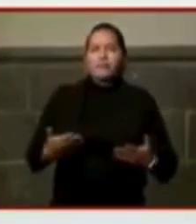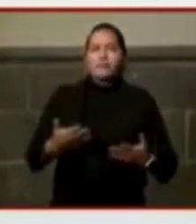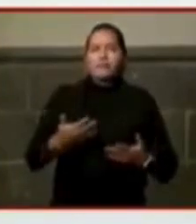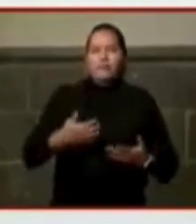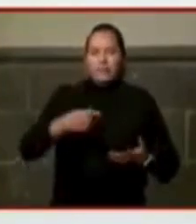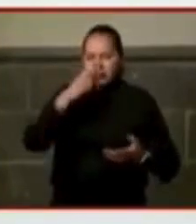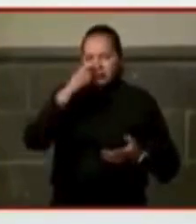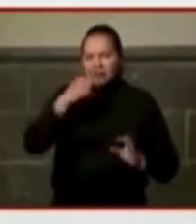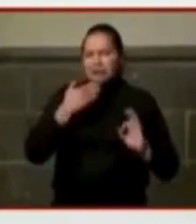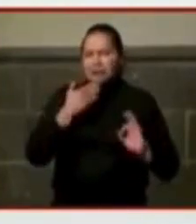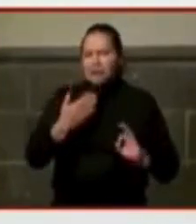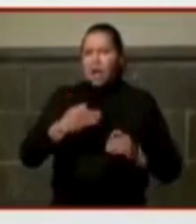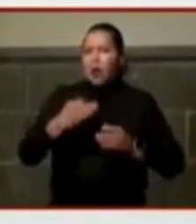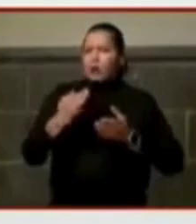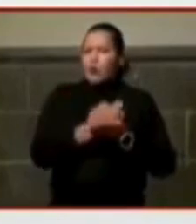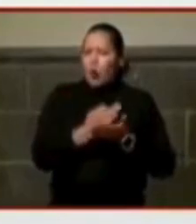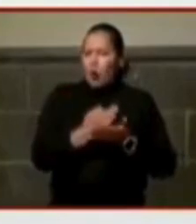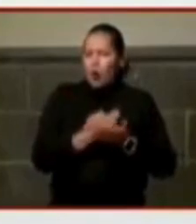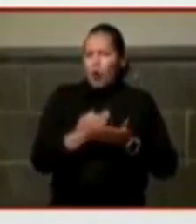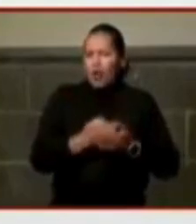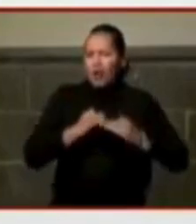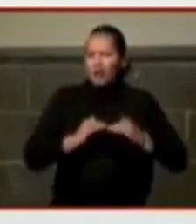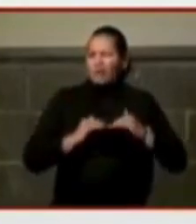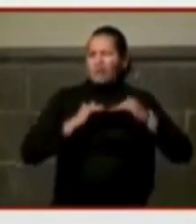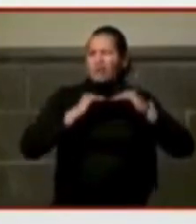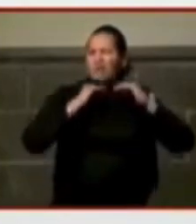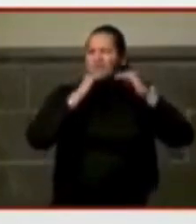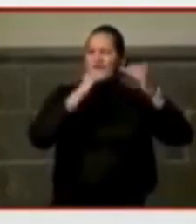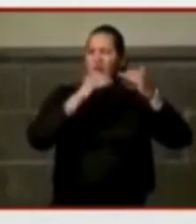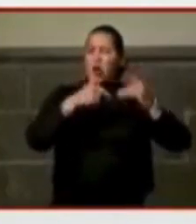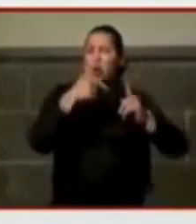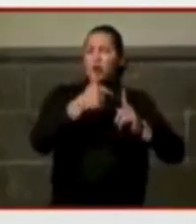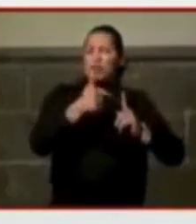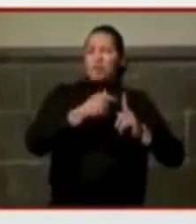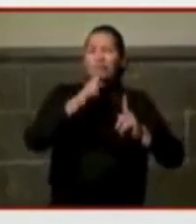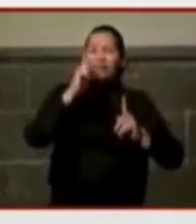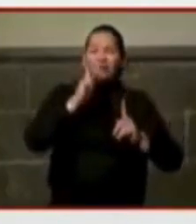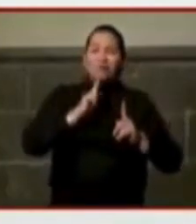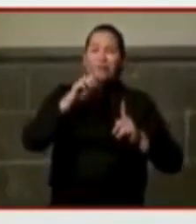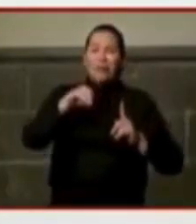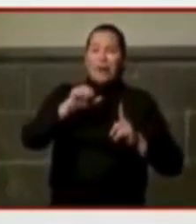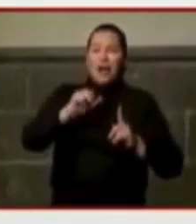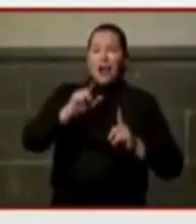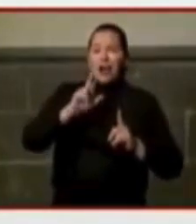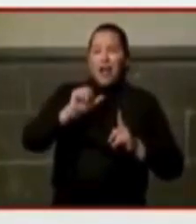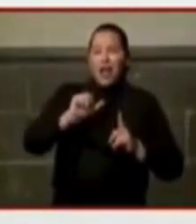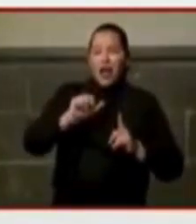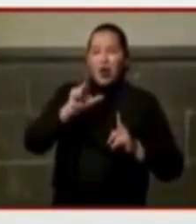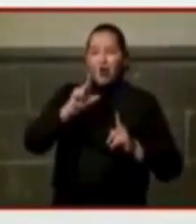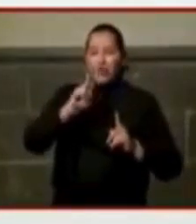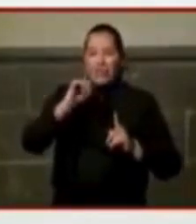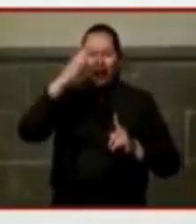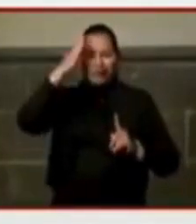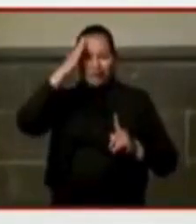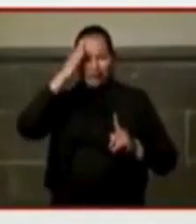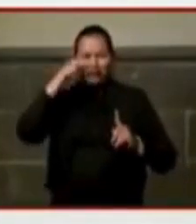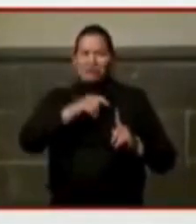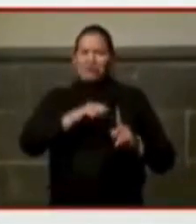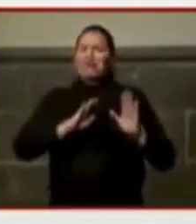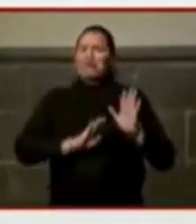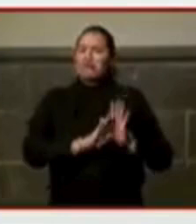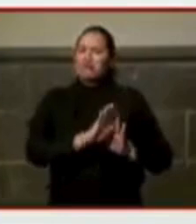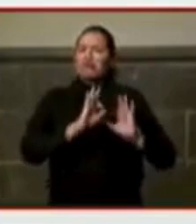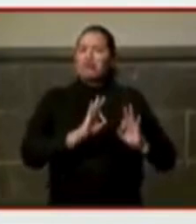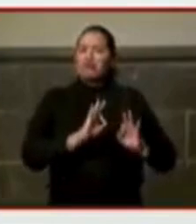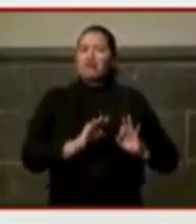ganaría con el liderazgo de María Luisa, sin duda. Extraordinaria compañera de